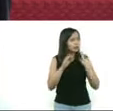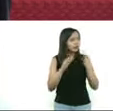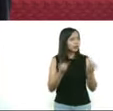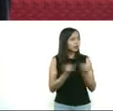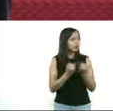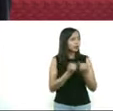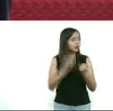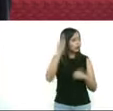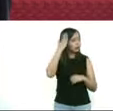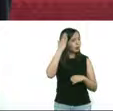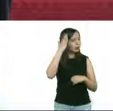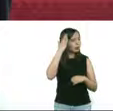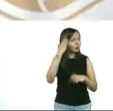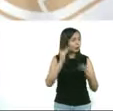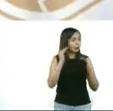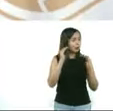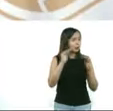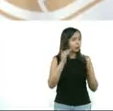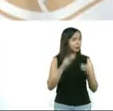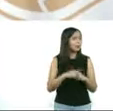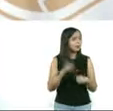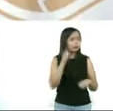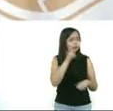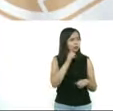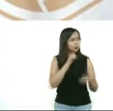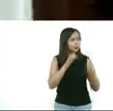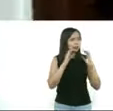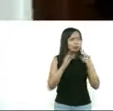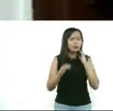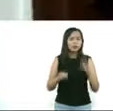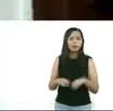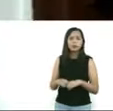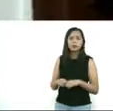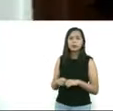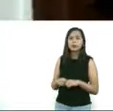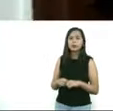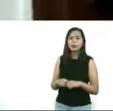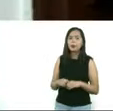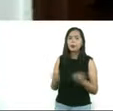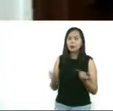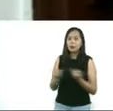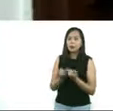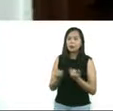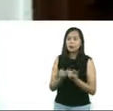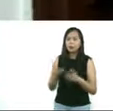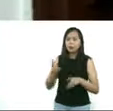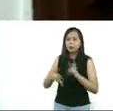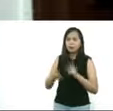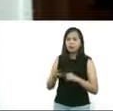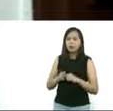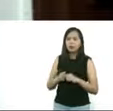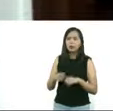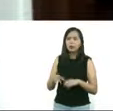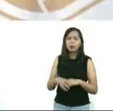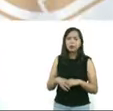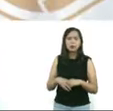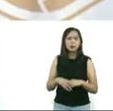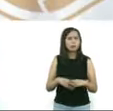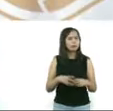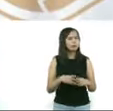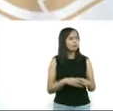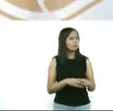mayor del Metro de la Ciudad de México. Hay diálogo permanente. ¿Amagan, como lo han hecho anteriormente, con un paro de funciones en este caso? No